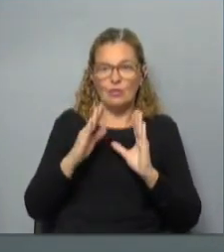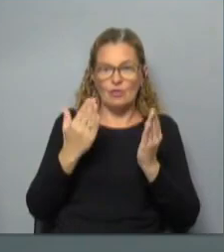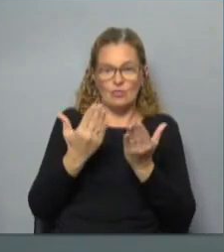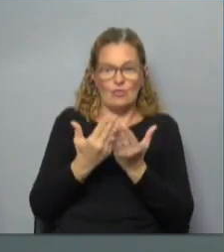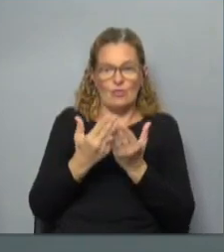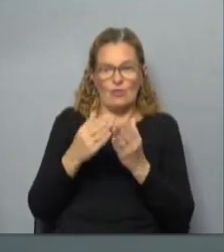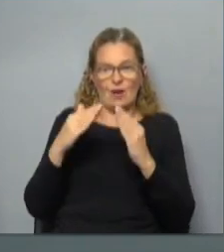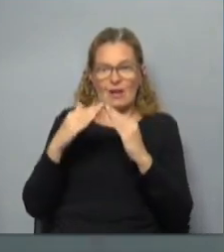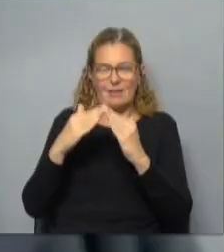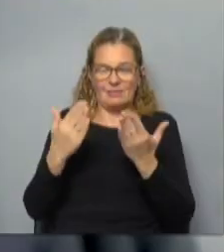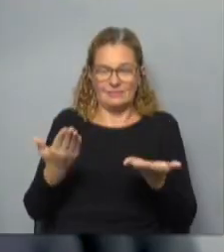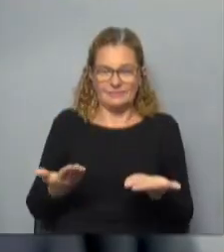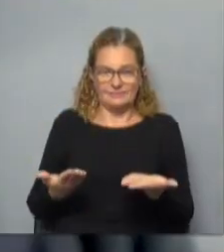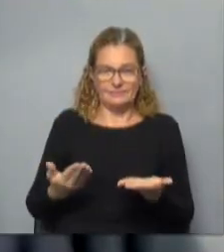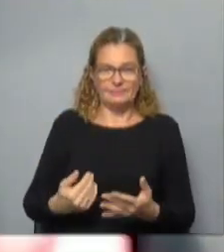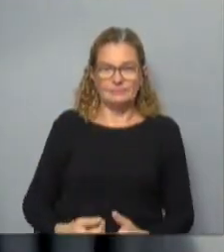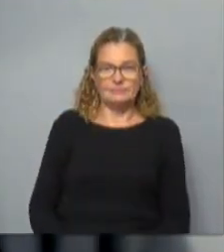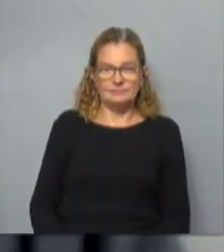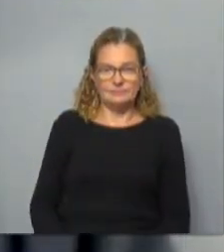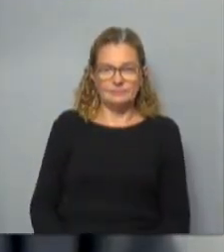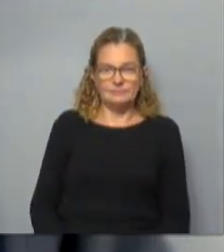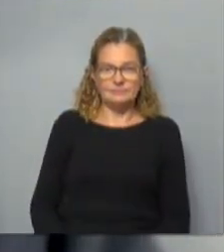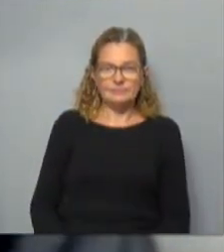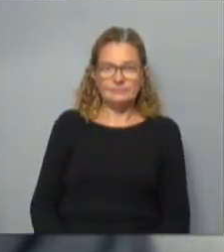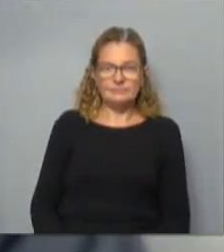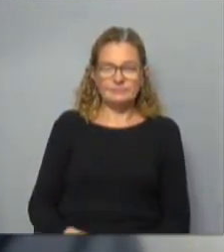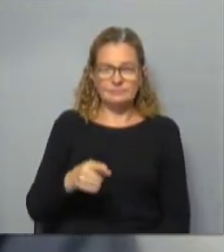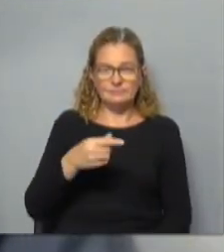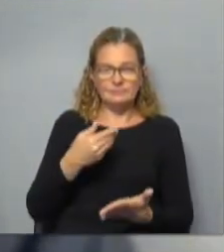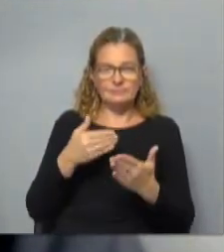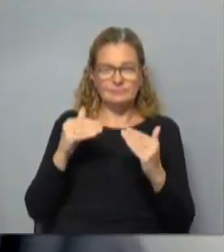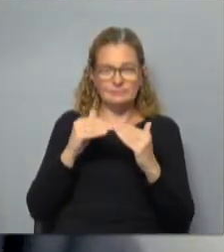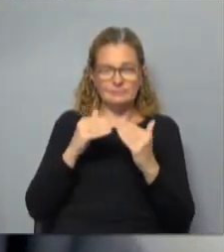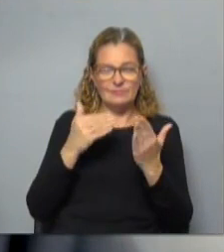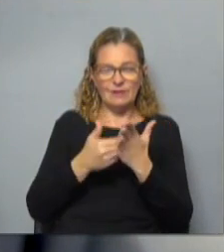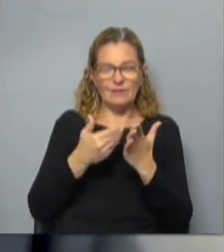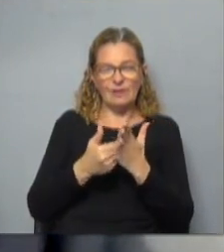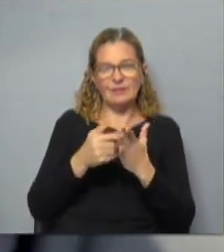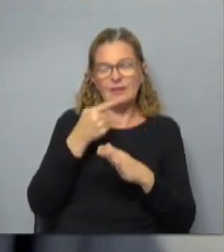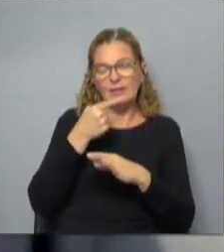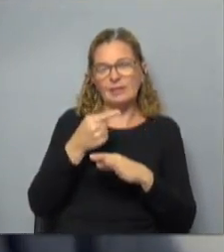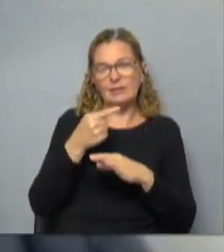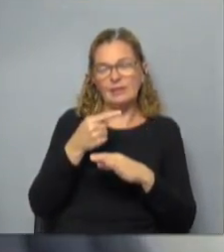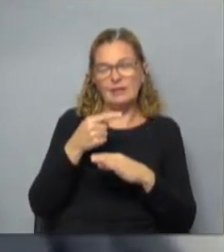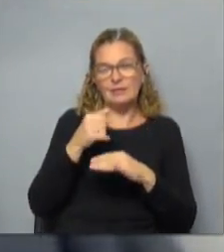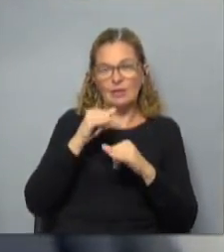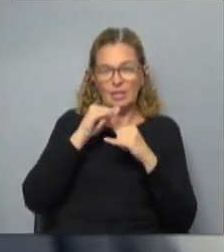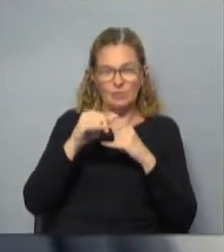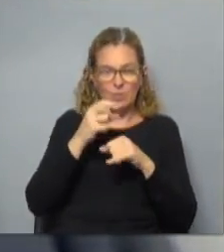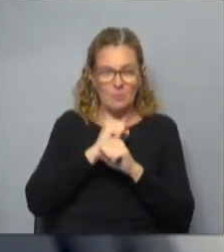hogares esa misma falencia que tuvo el diseño del programa del que ahora edita que este anuncio se pueda